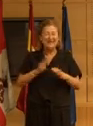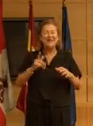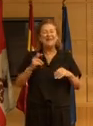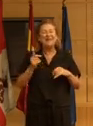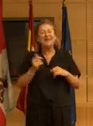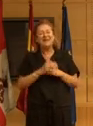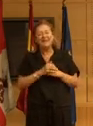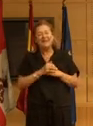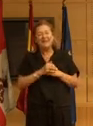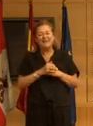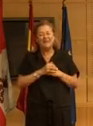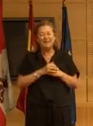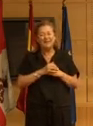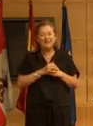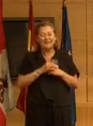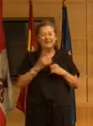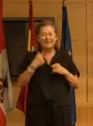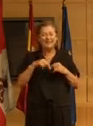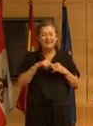Chrome.